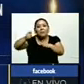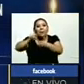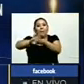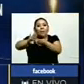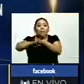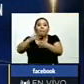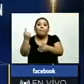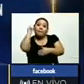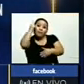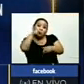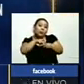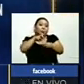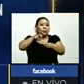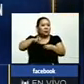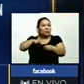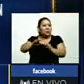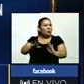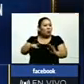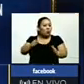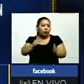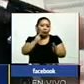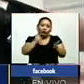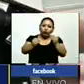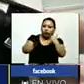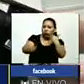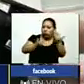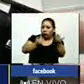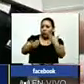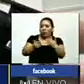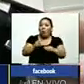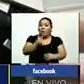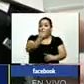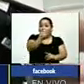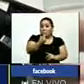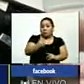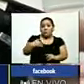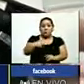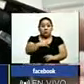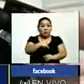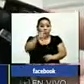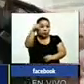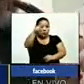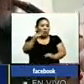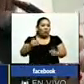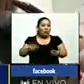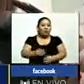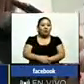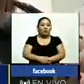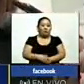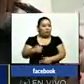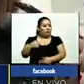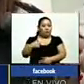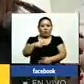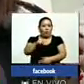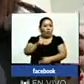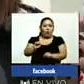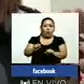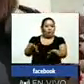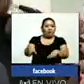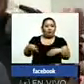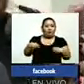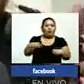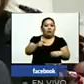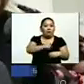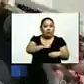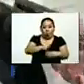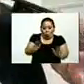voluntario a los maestros. Pero, ¿cómo justifica esta acción la titular del Ministerio de Educación? Pero no podemos asumir responsabilidades